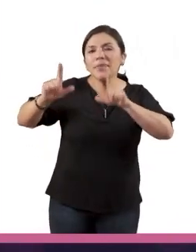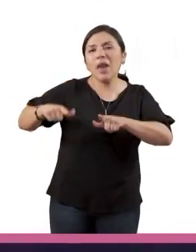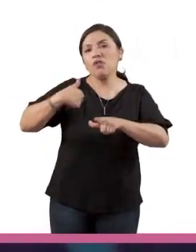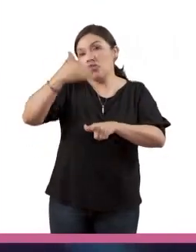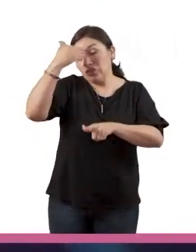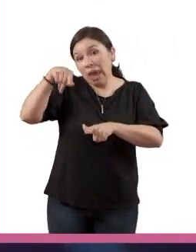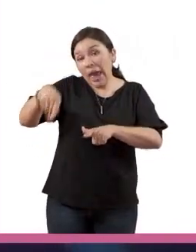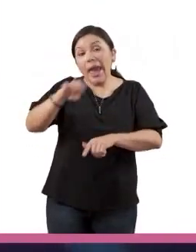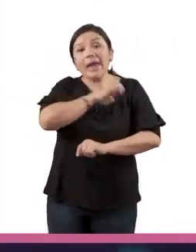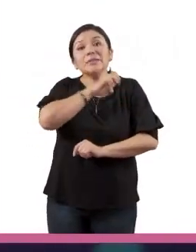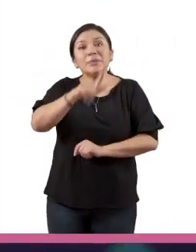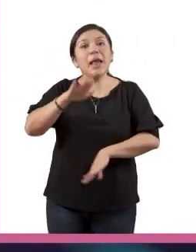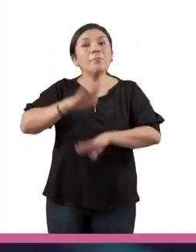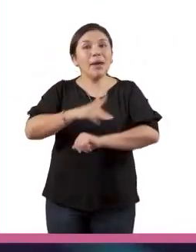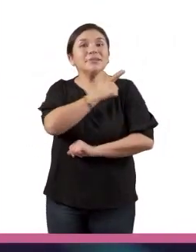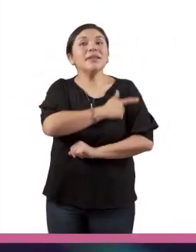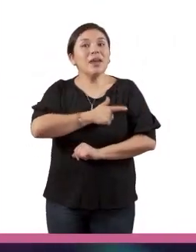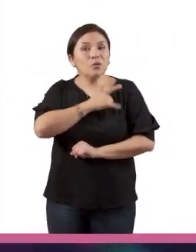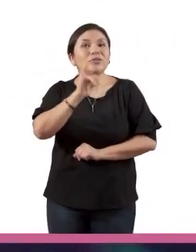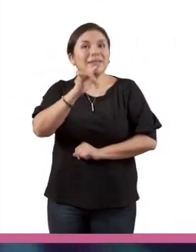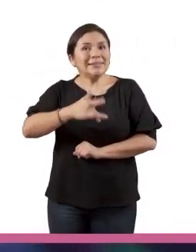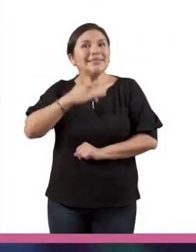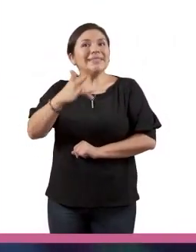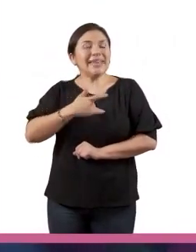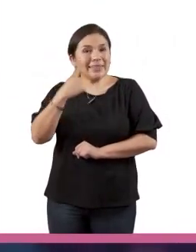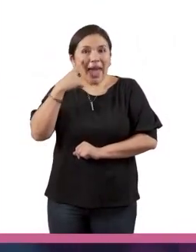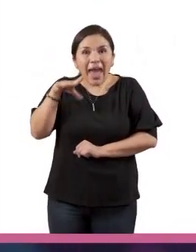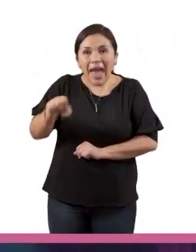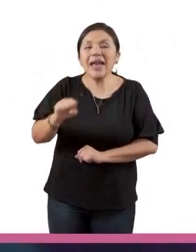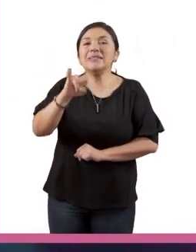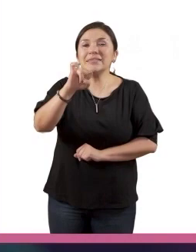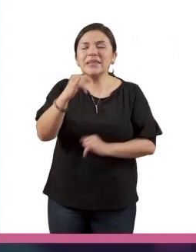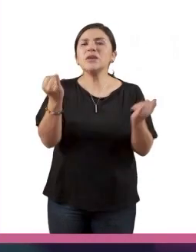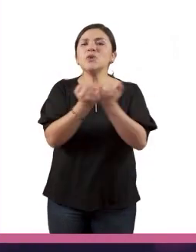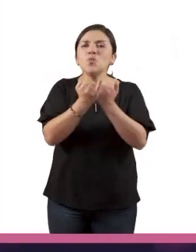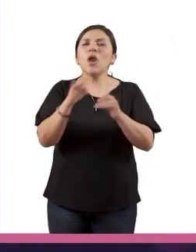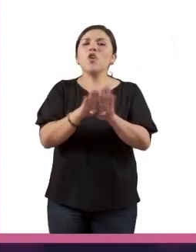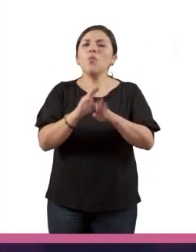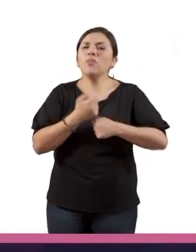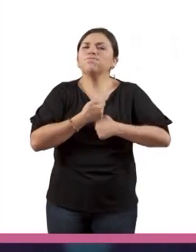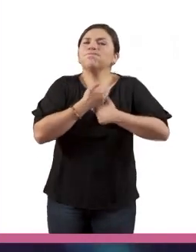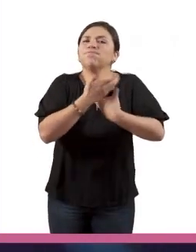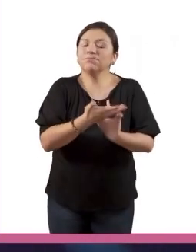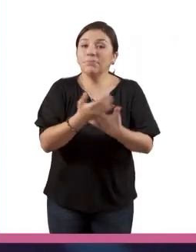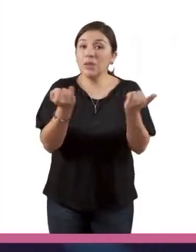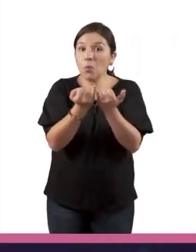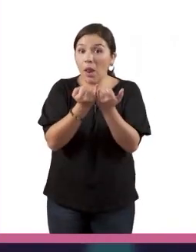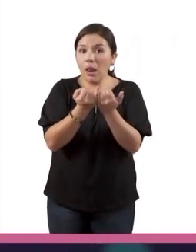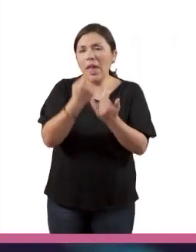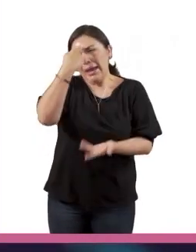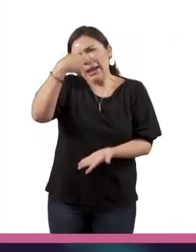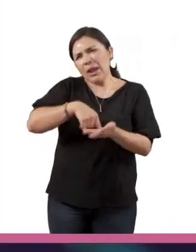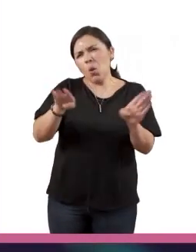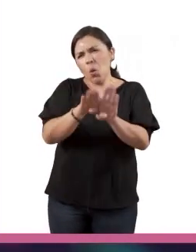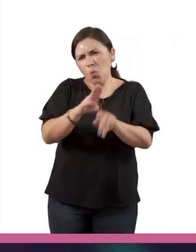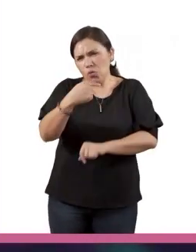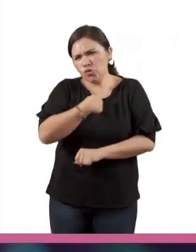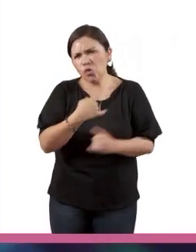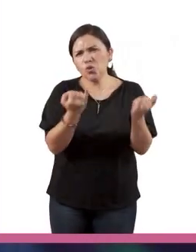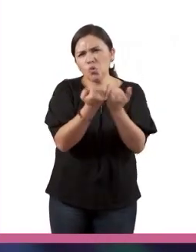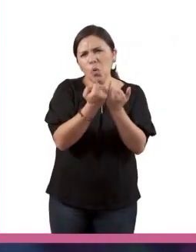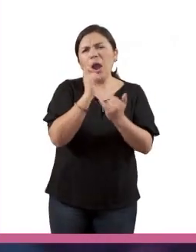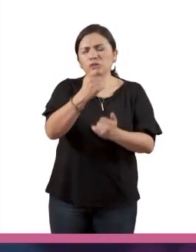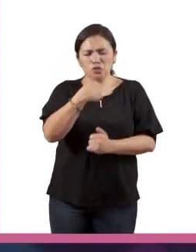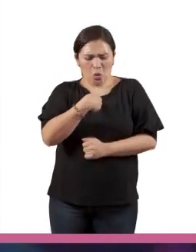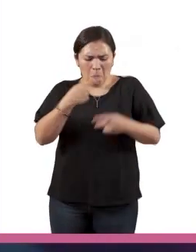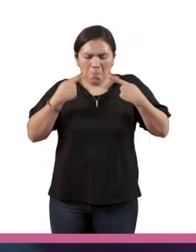sé que especialmente les gusta y les agrada. Y también, ¿por qué no? Inspirando. Creo que al igual que yo, que era una